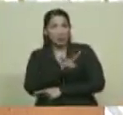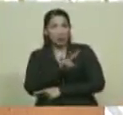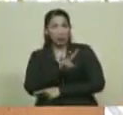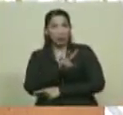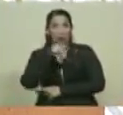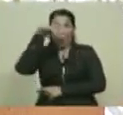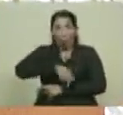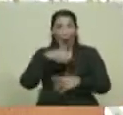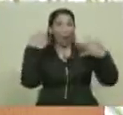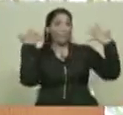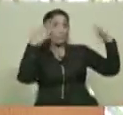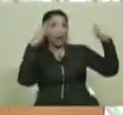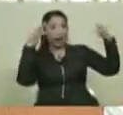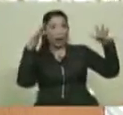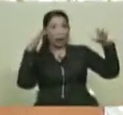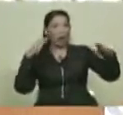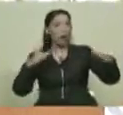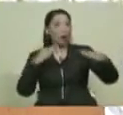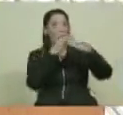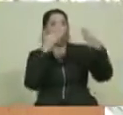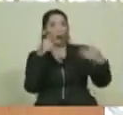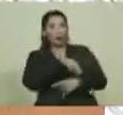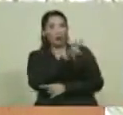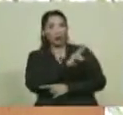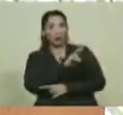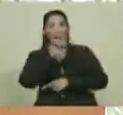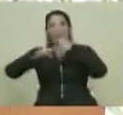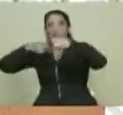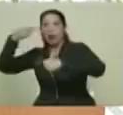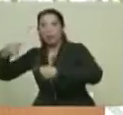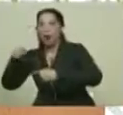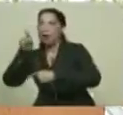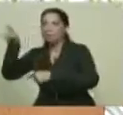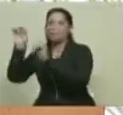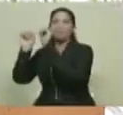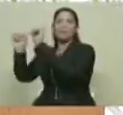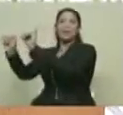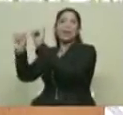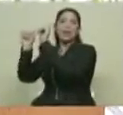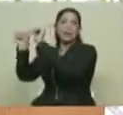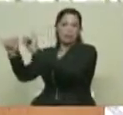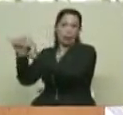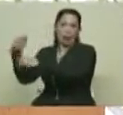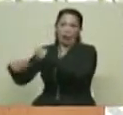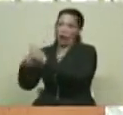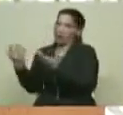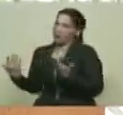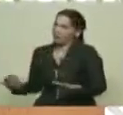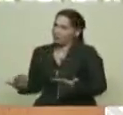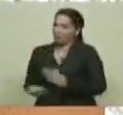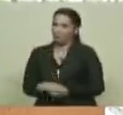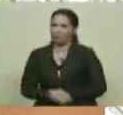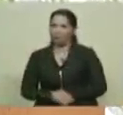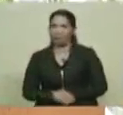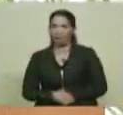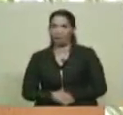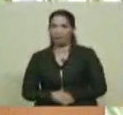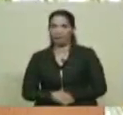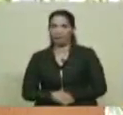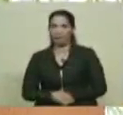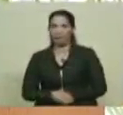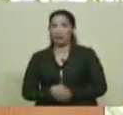hoy aplauden eso contra Venezuela, mañana le estarán haciendo lo mismo a ellos.